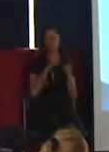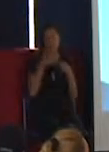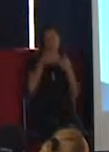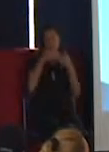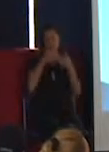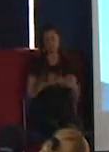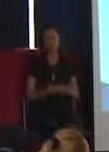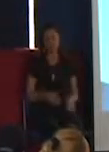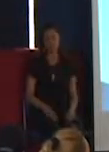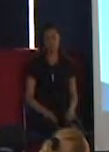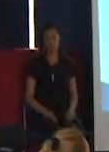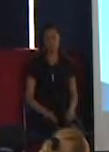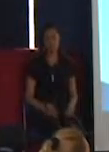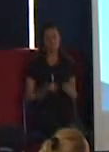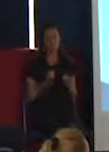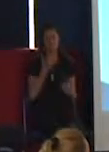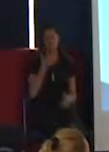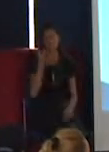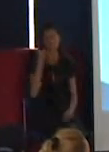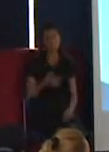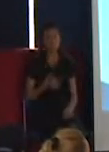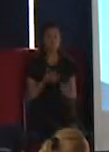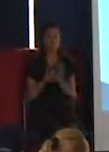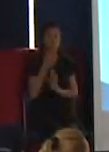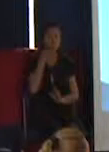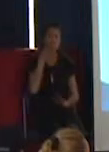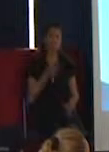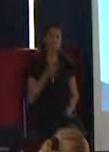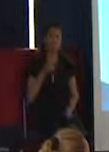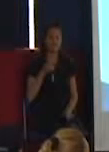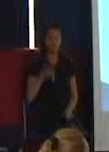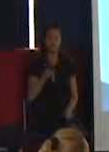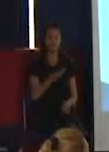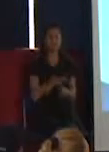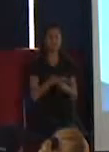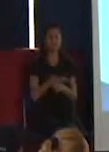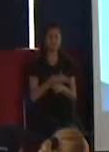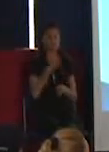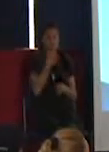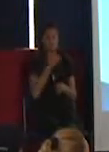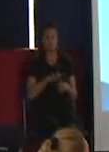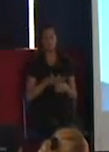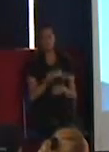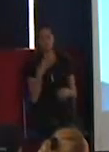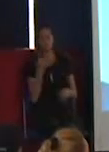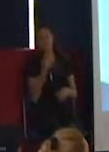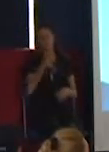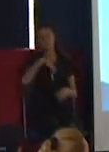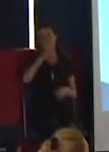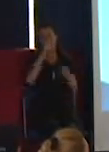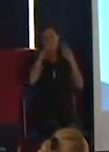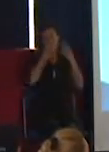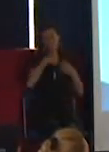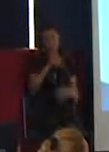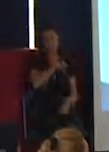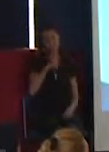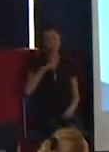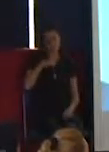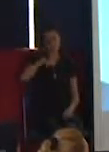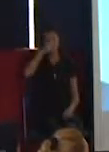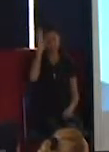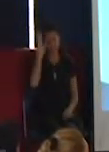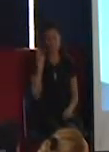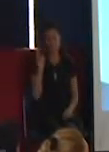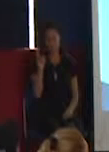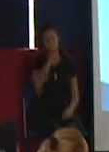discapacidad. Ahora, si bien es cierto, ¿sí?, que eso pasa normalmente en las empresas privadas, ¿sí?, porque es